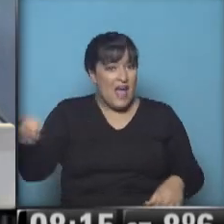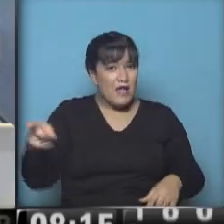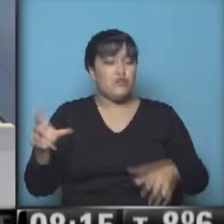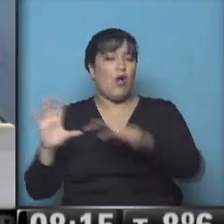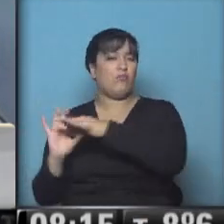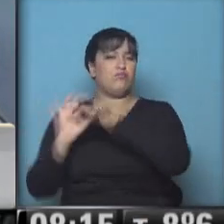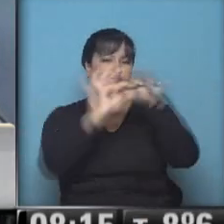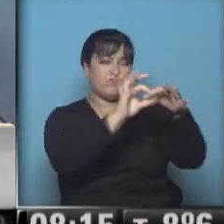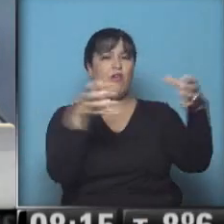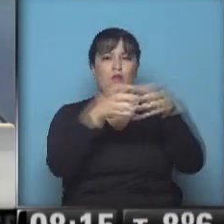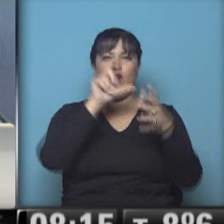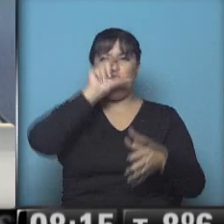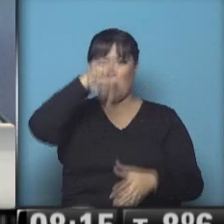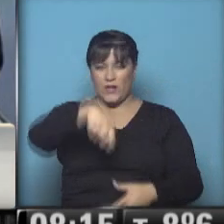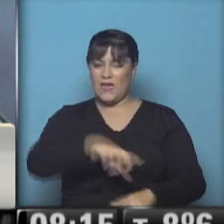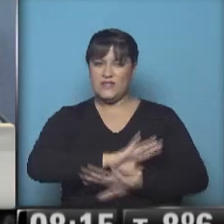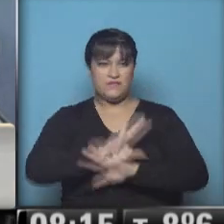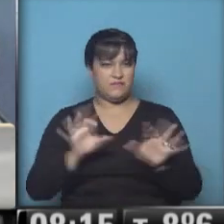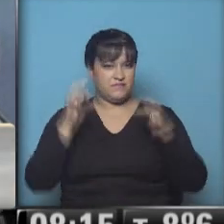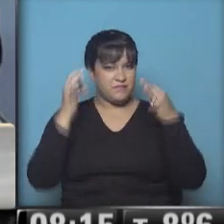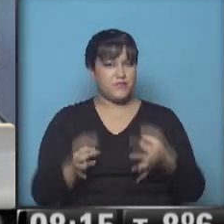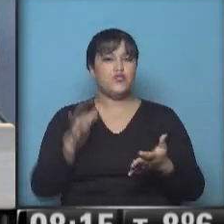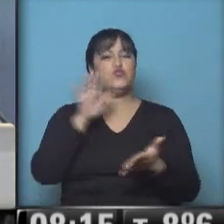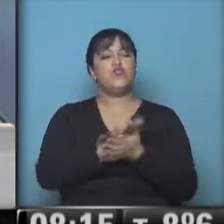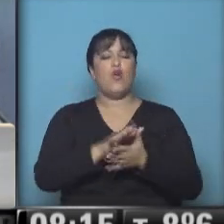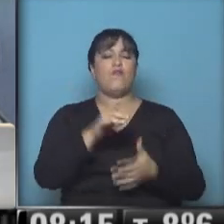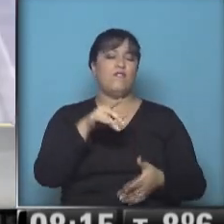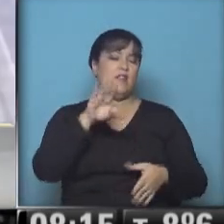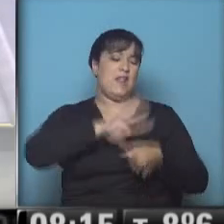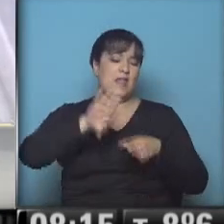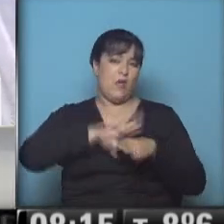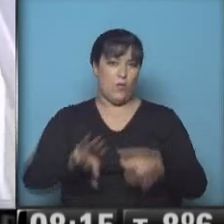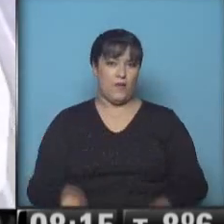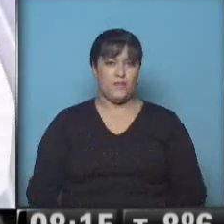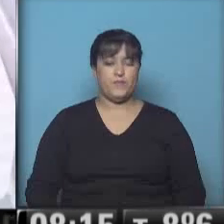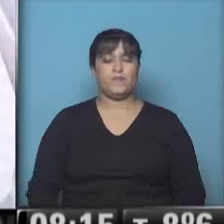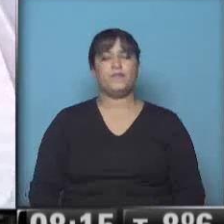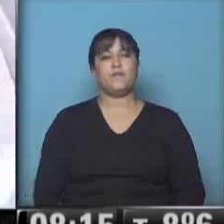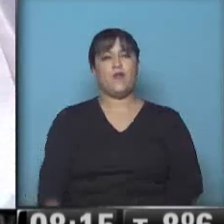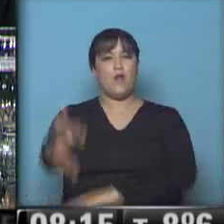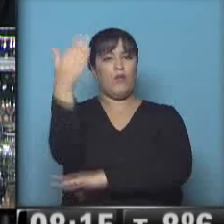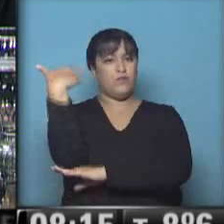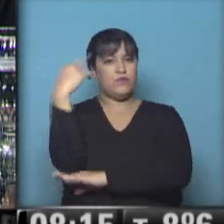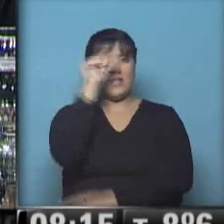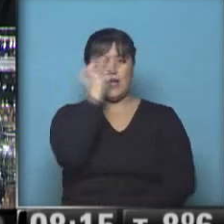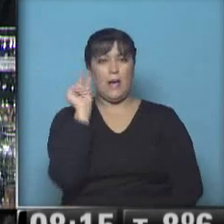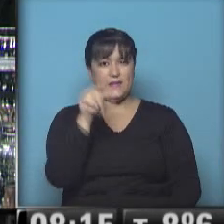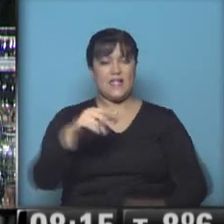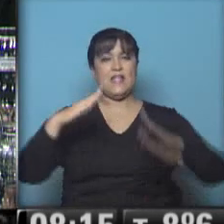tienen perfectamente planificada los fondos Buitres con respecto a la República Argentina la palabra del jefe de gabinete en la casa de